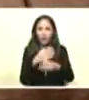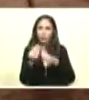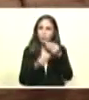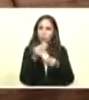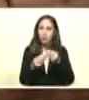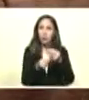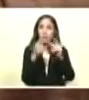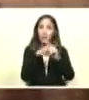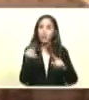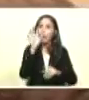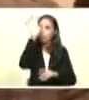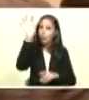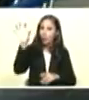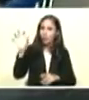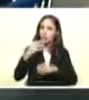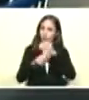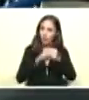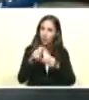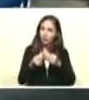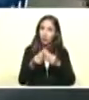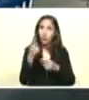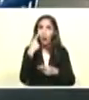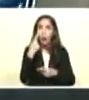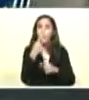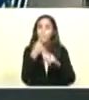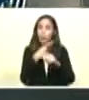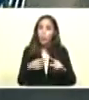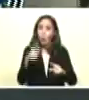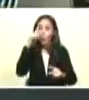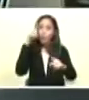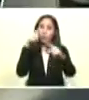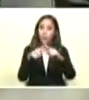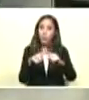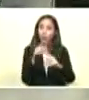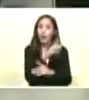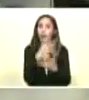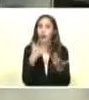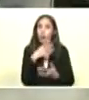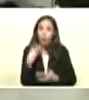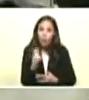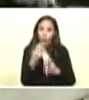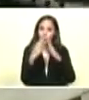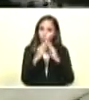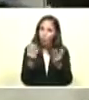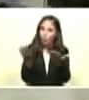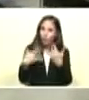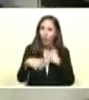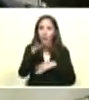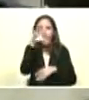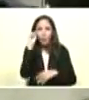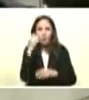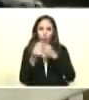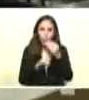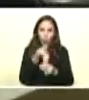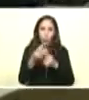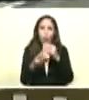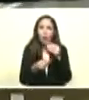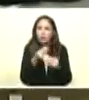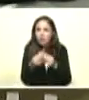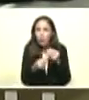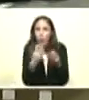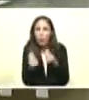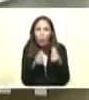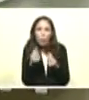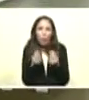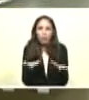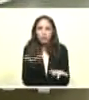en el exterior, pero la idea es asegurarnos de que los jóvenes aprendan a cómo hacerlo ellos mismos y exportarlo. Tenemos aquí hoy en día también algo conocido como un